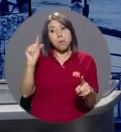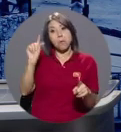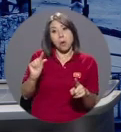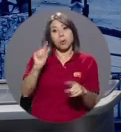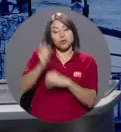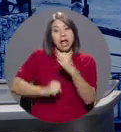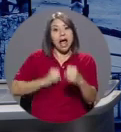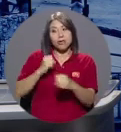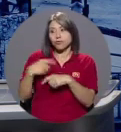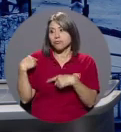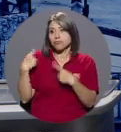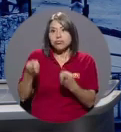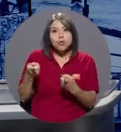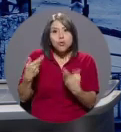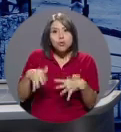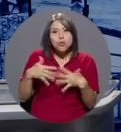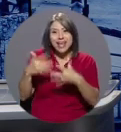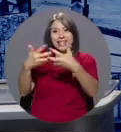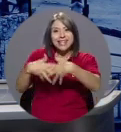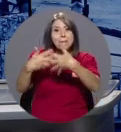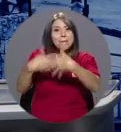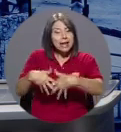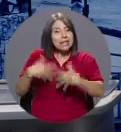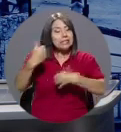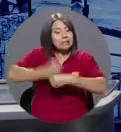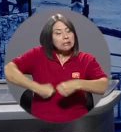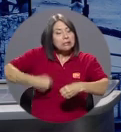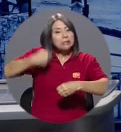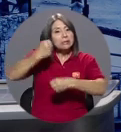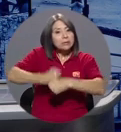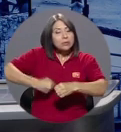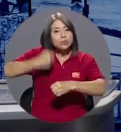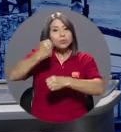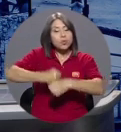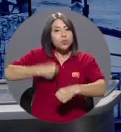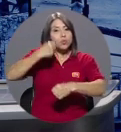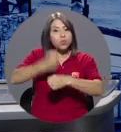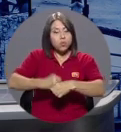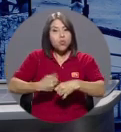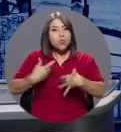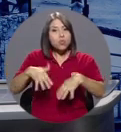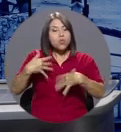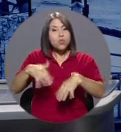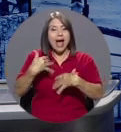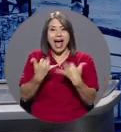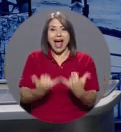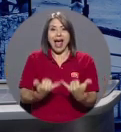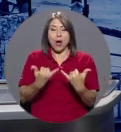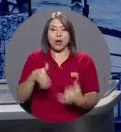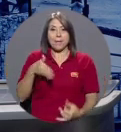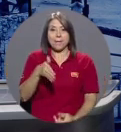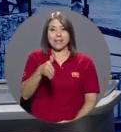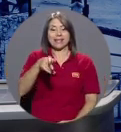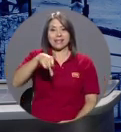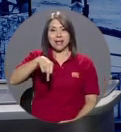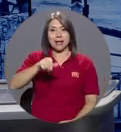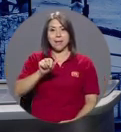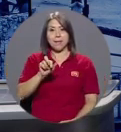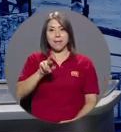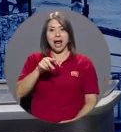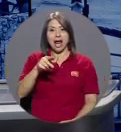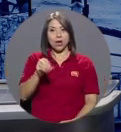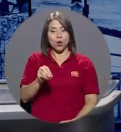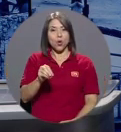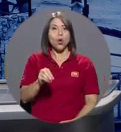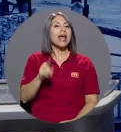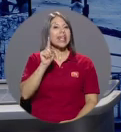pocos años la inversión que ha hecho esta empresa, que ha sido bastante grande, ha hecho que ahora el pargo sea una